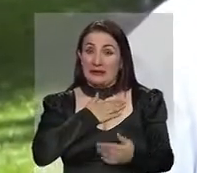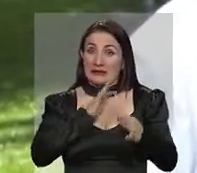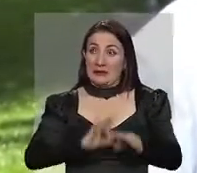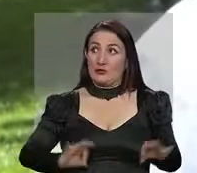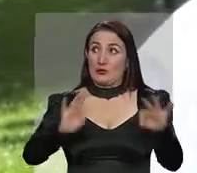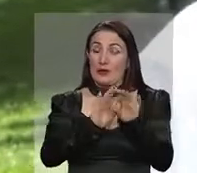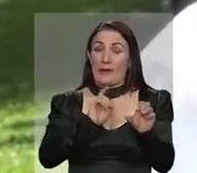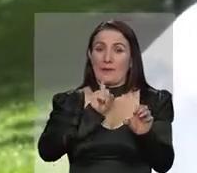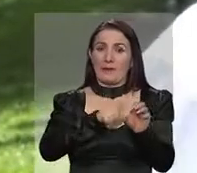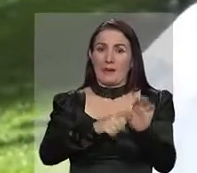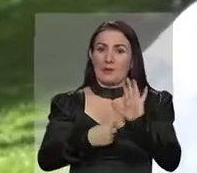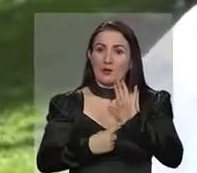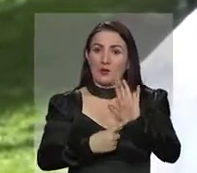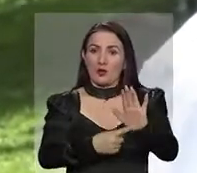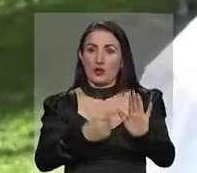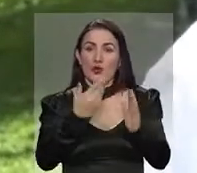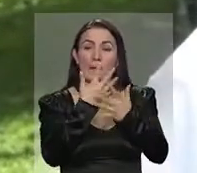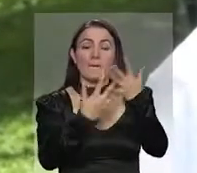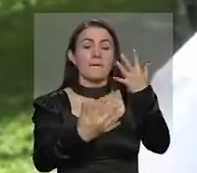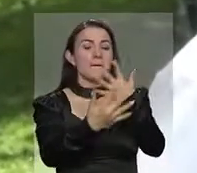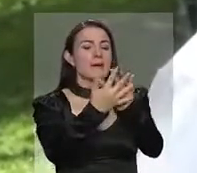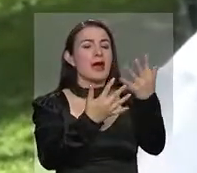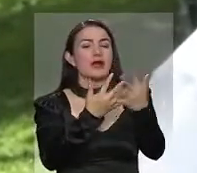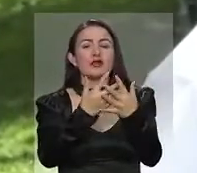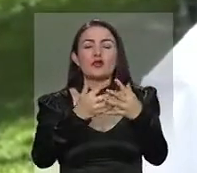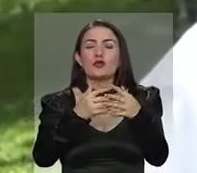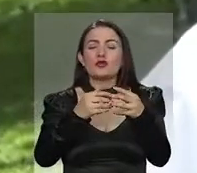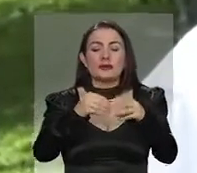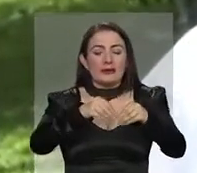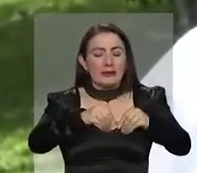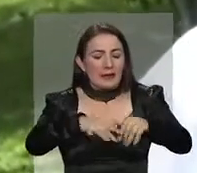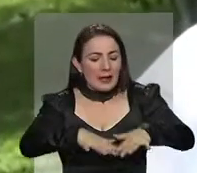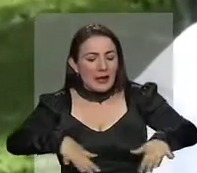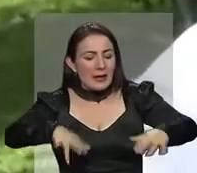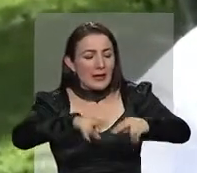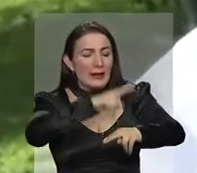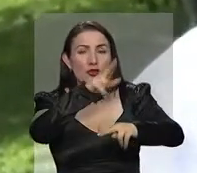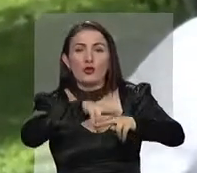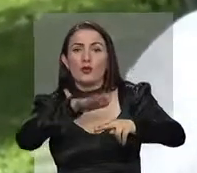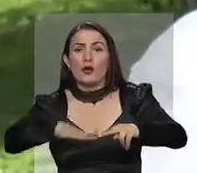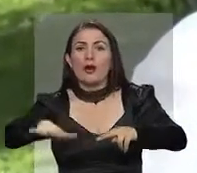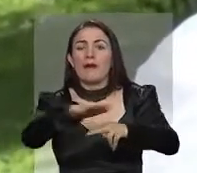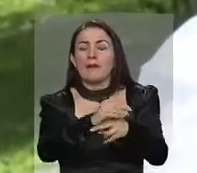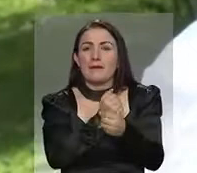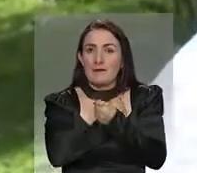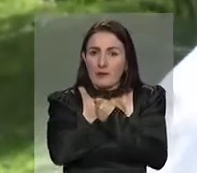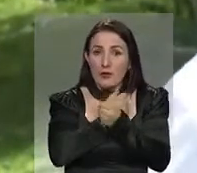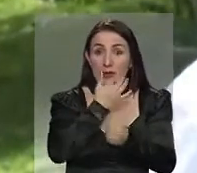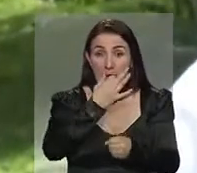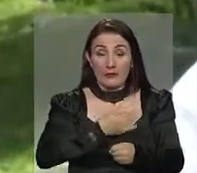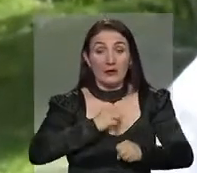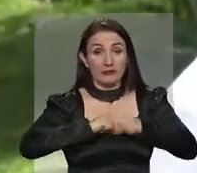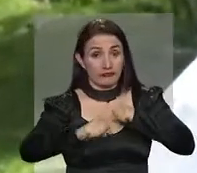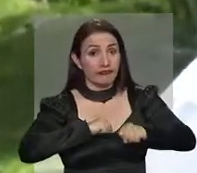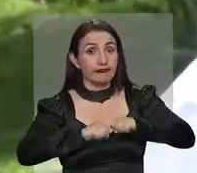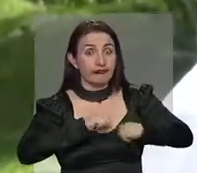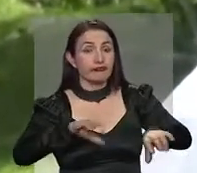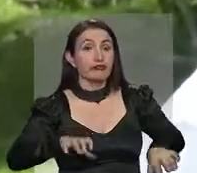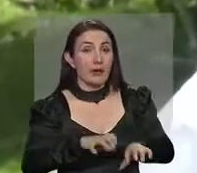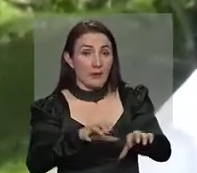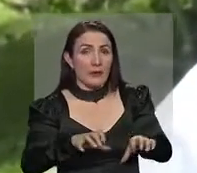significa demostrar con nuestras manos el amor que le tenemos a la naturaleza, realmente acciones concretas